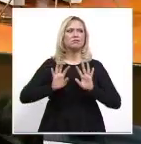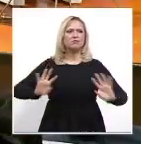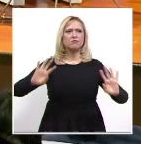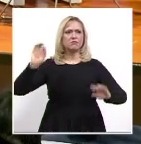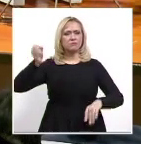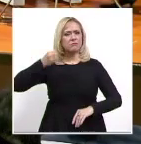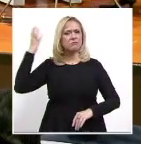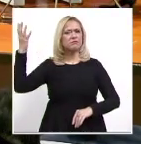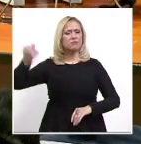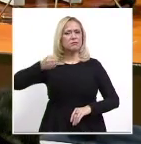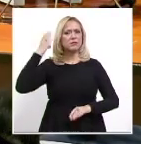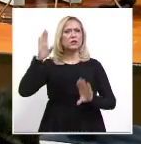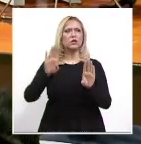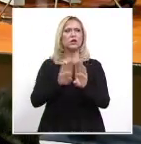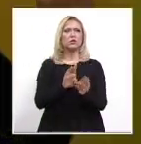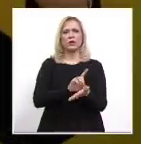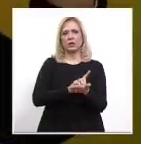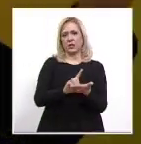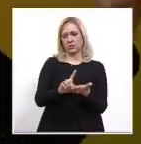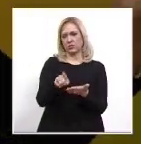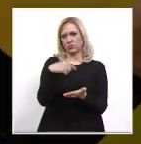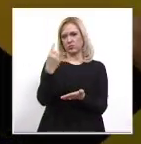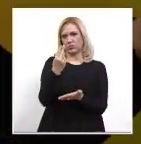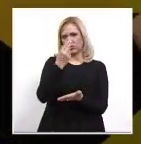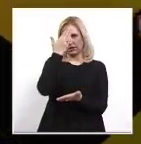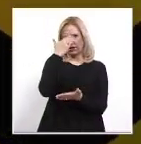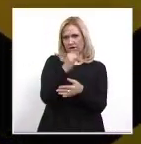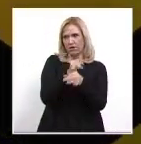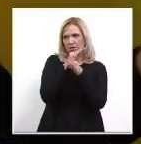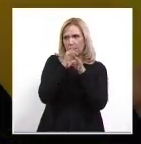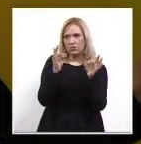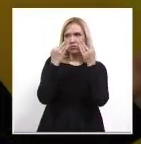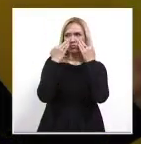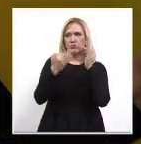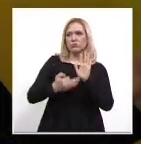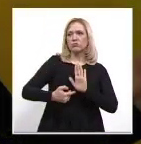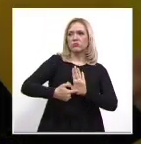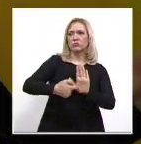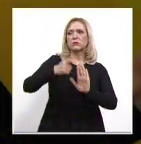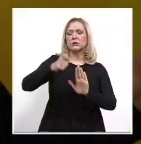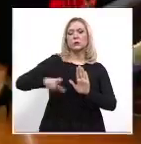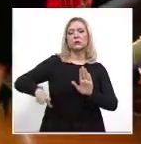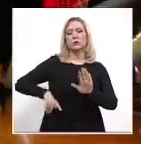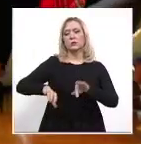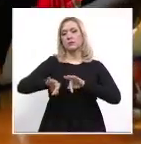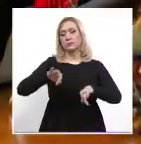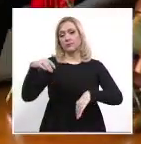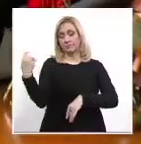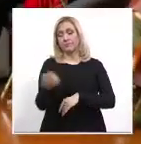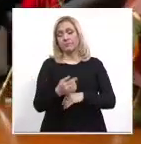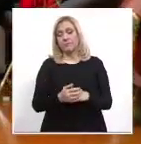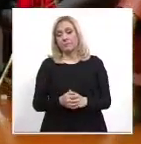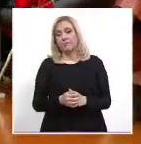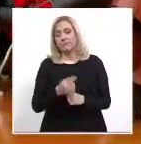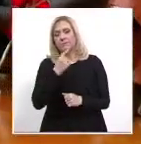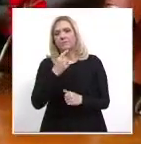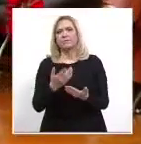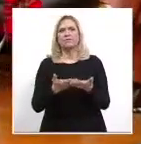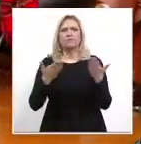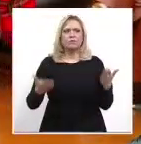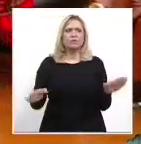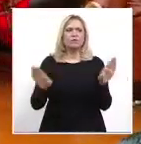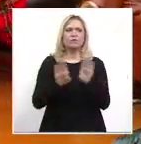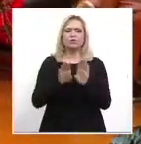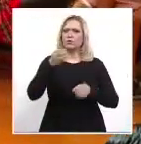seminario sobre el derecho a la información, la importancia de la transparencia en el ejercicio de gobierno. Destacaron las acciones que